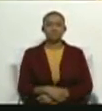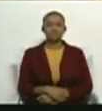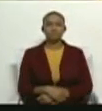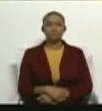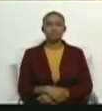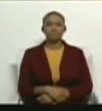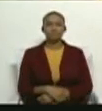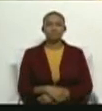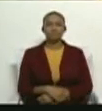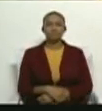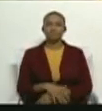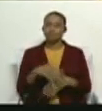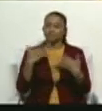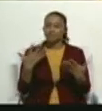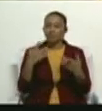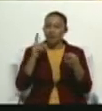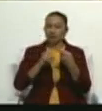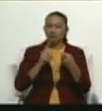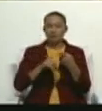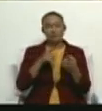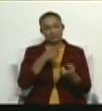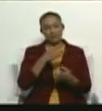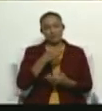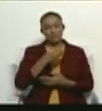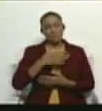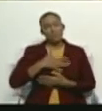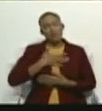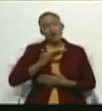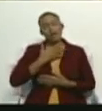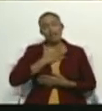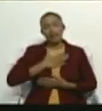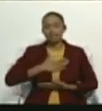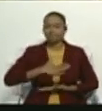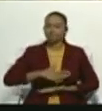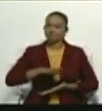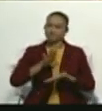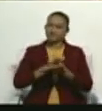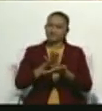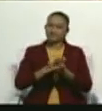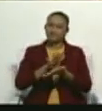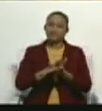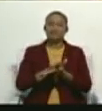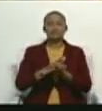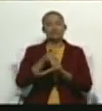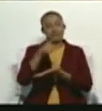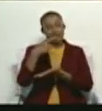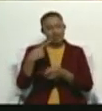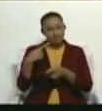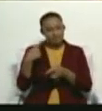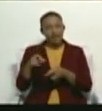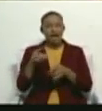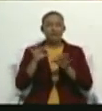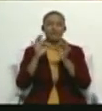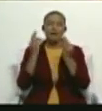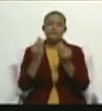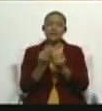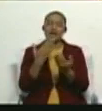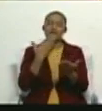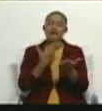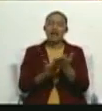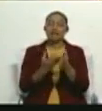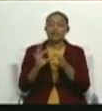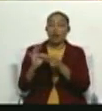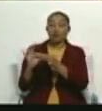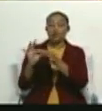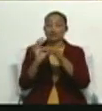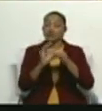que puede sentir de su tranquilidad es que tiene esa familia unida, ¿eh? Cuando ahí